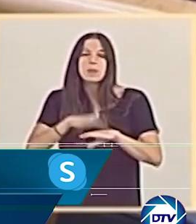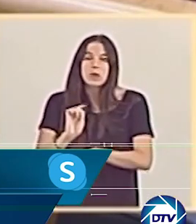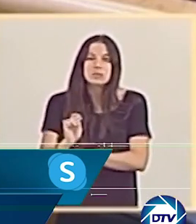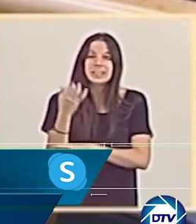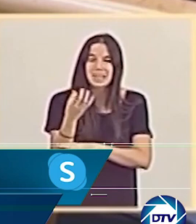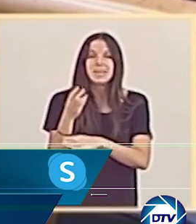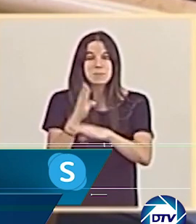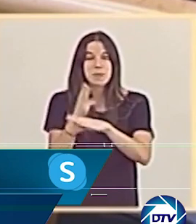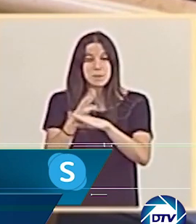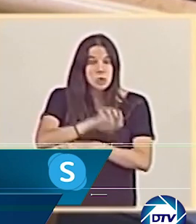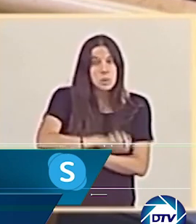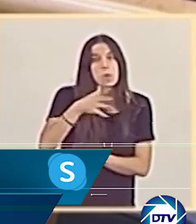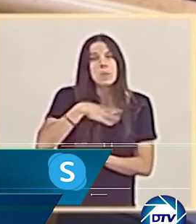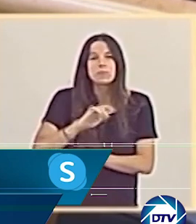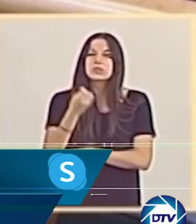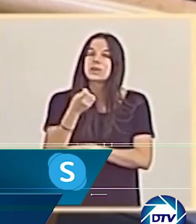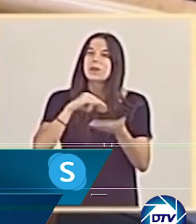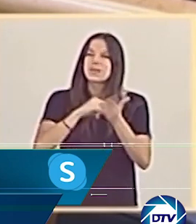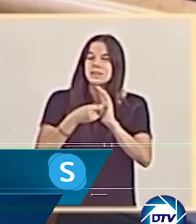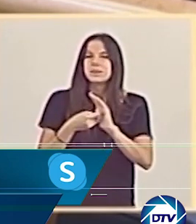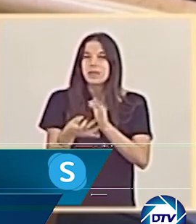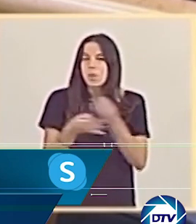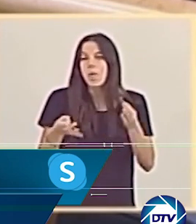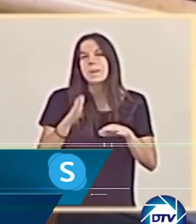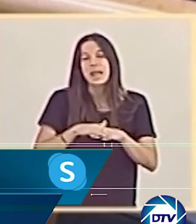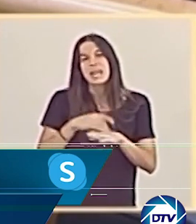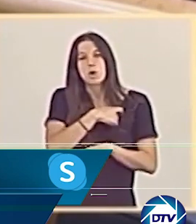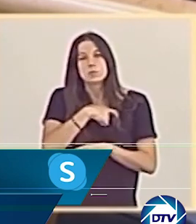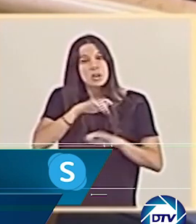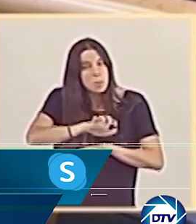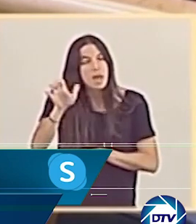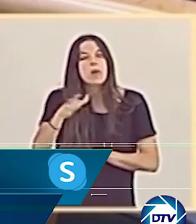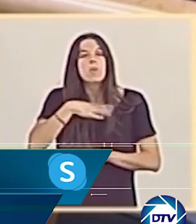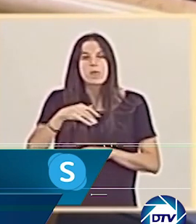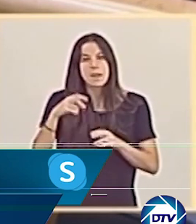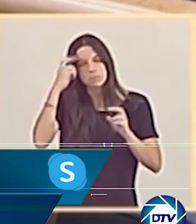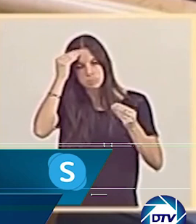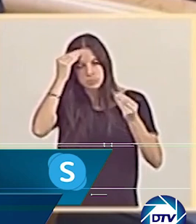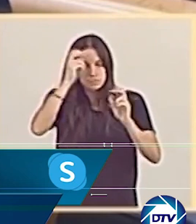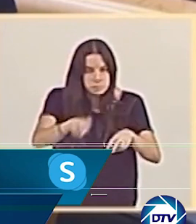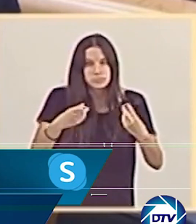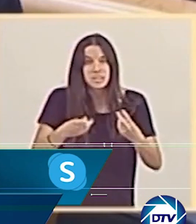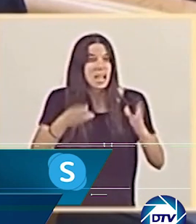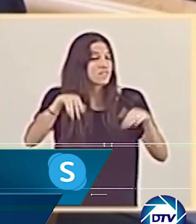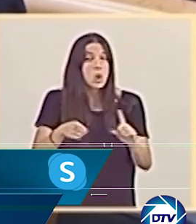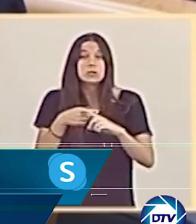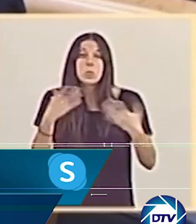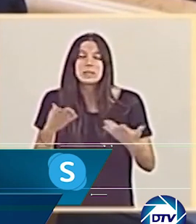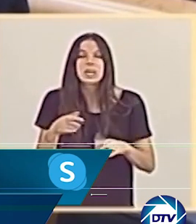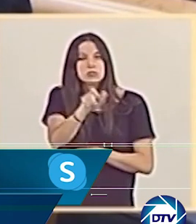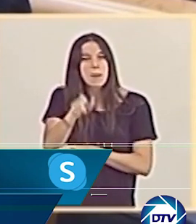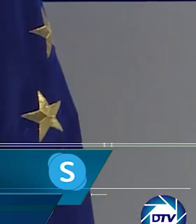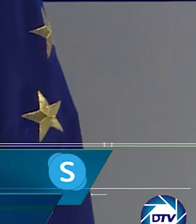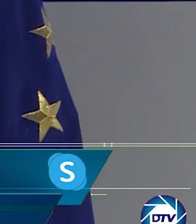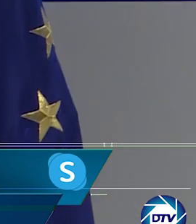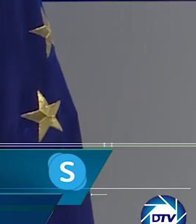Pegasus como lo han sido. Bueno, también entraron en el aparato telefónico de Emmanuel Macron, en